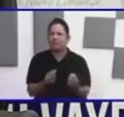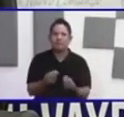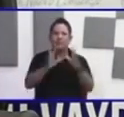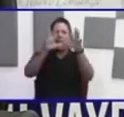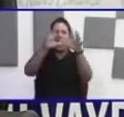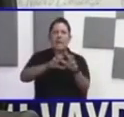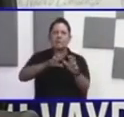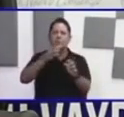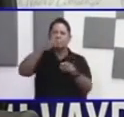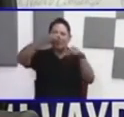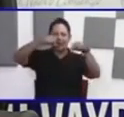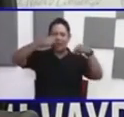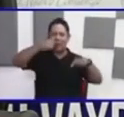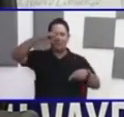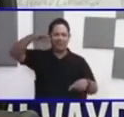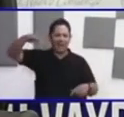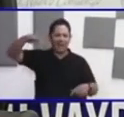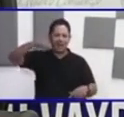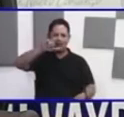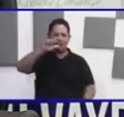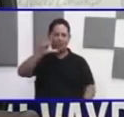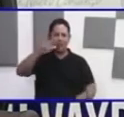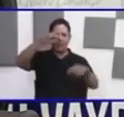están oxidando. ¿Cómo uno concibe